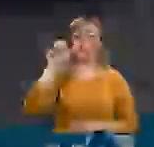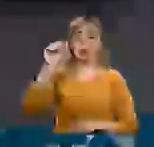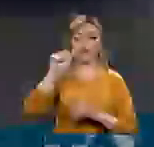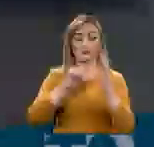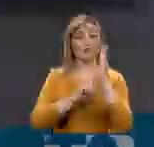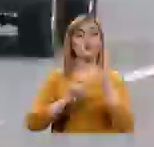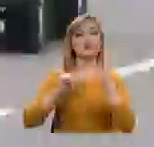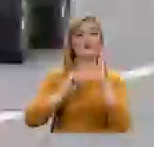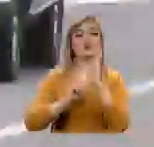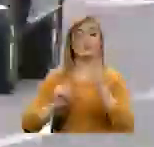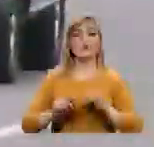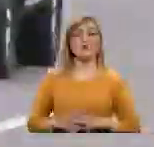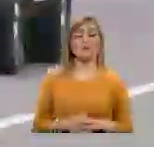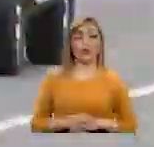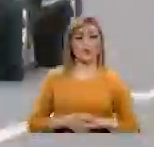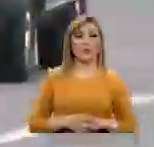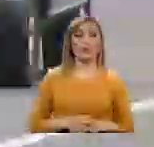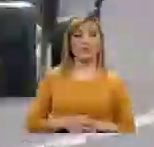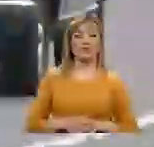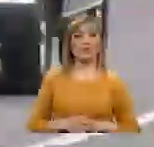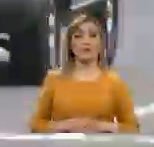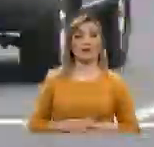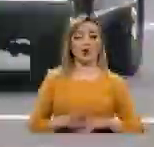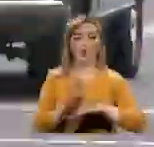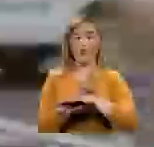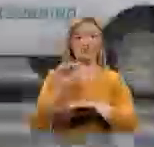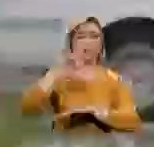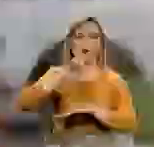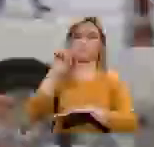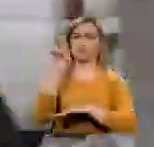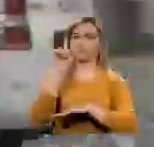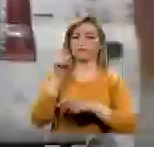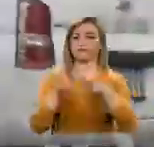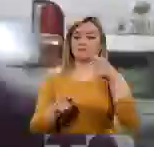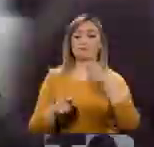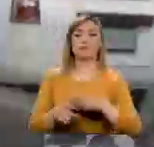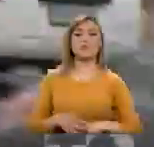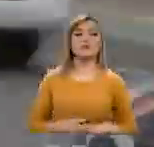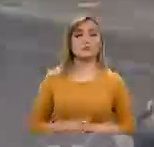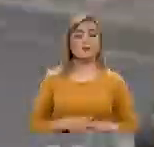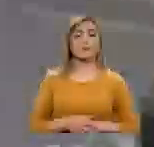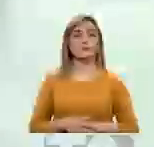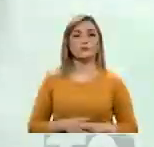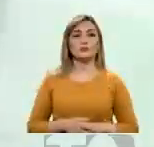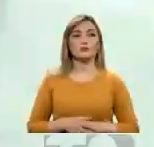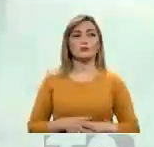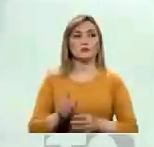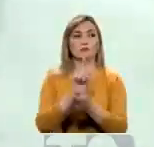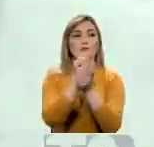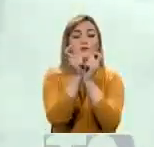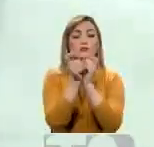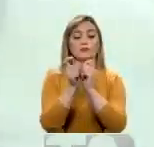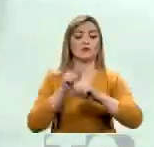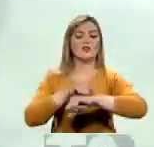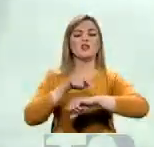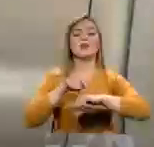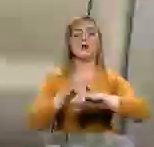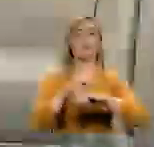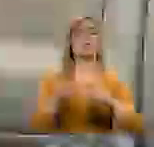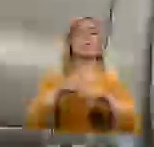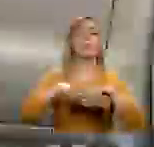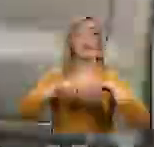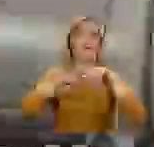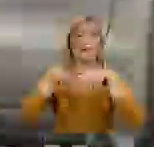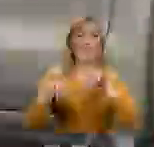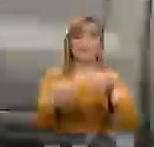de Rentas Internas, para evitar que se haga un mal uso de estos salvoconductos. Además, se modificará el periodo de validez de acuerdo